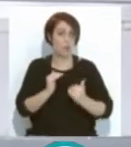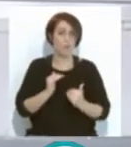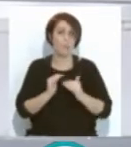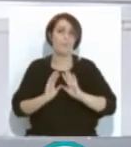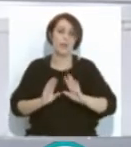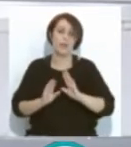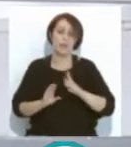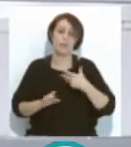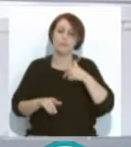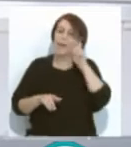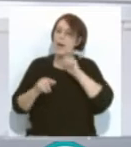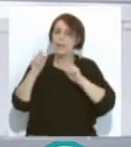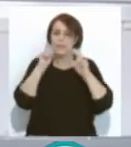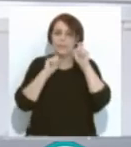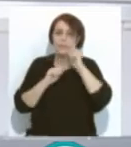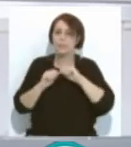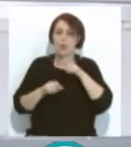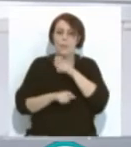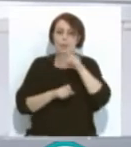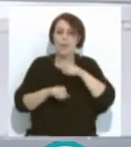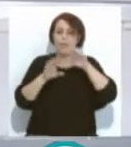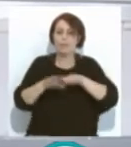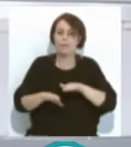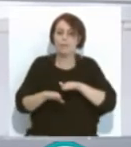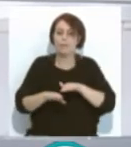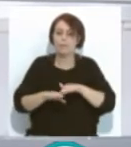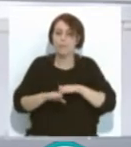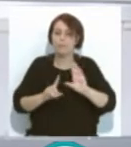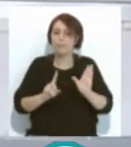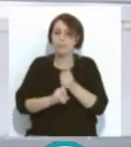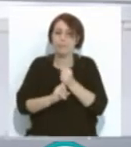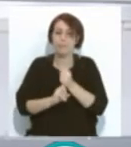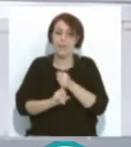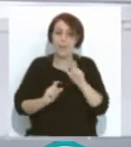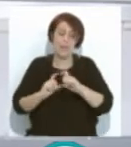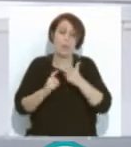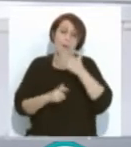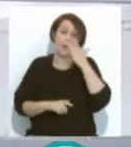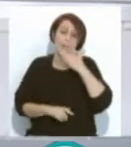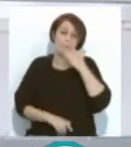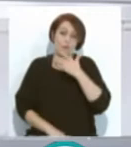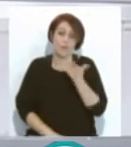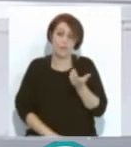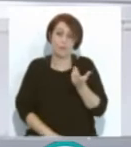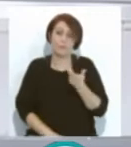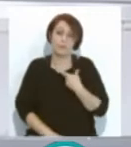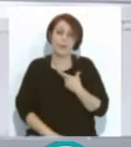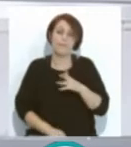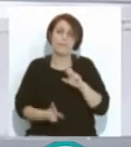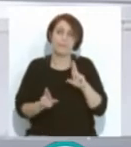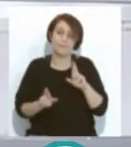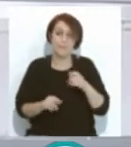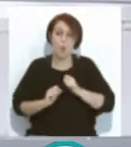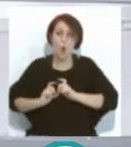el cariño absolutamente de todos los aficionados del equipo amarillo y justamente esperemos de